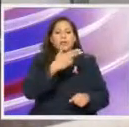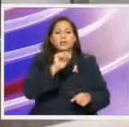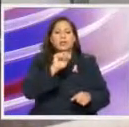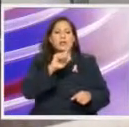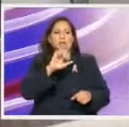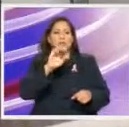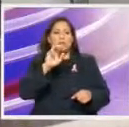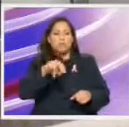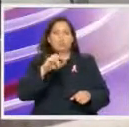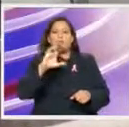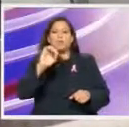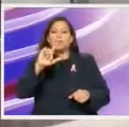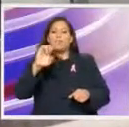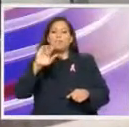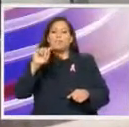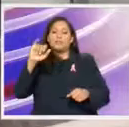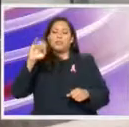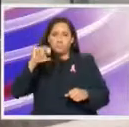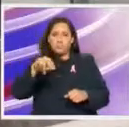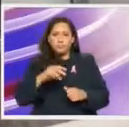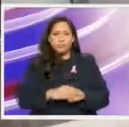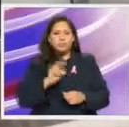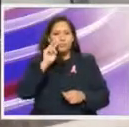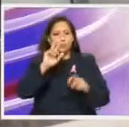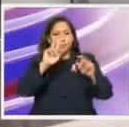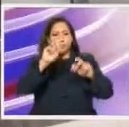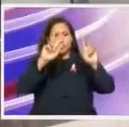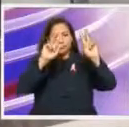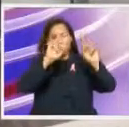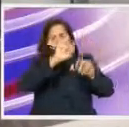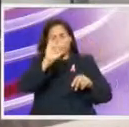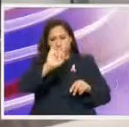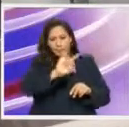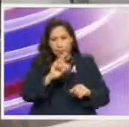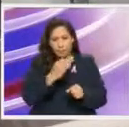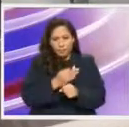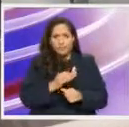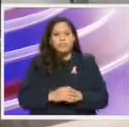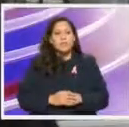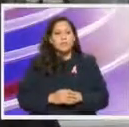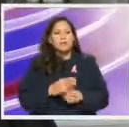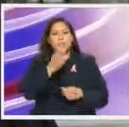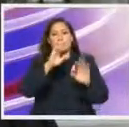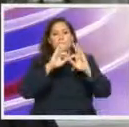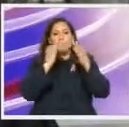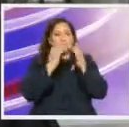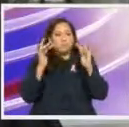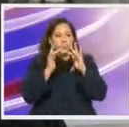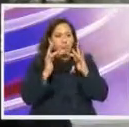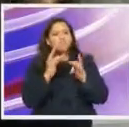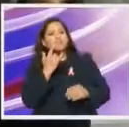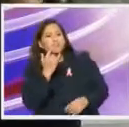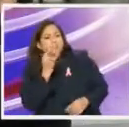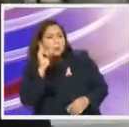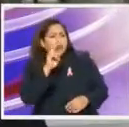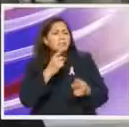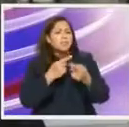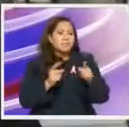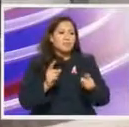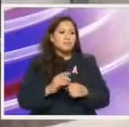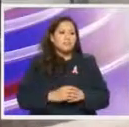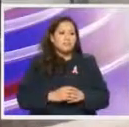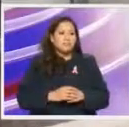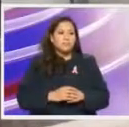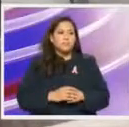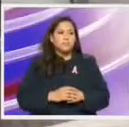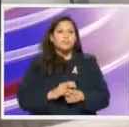Collector, que estamos viendo en pantalla, ¿no? Perfecto. Entonces, bueno, estas son formas de conectar, pues, nuestras búsquedas. Y verlo diferente y ver qué tan únicos